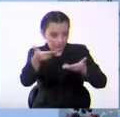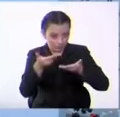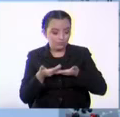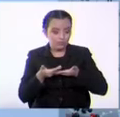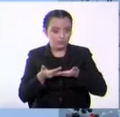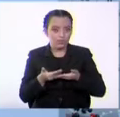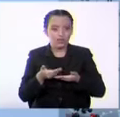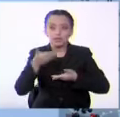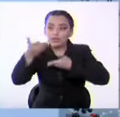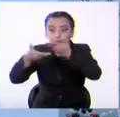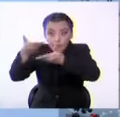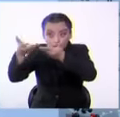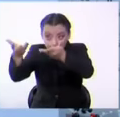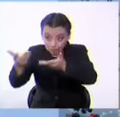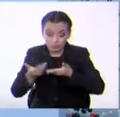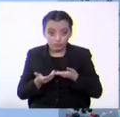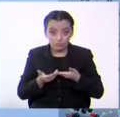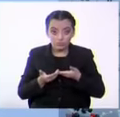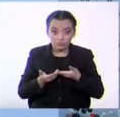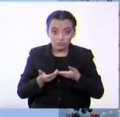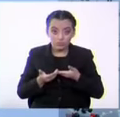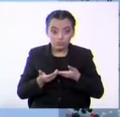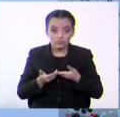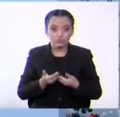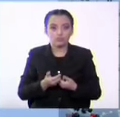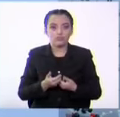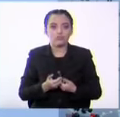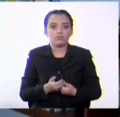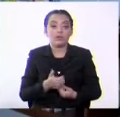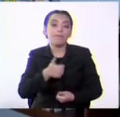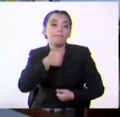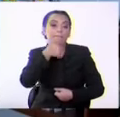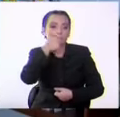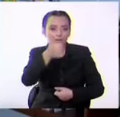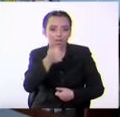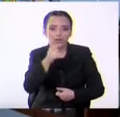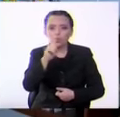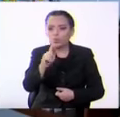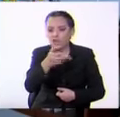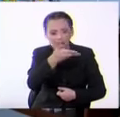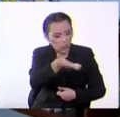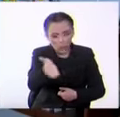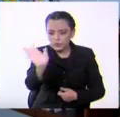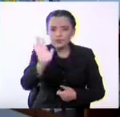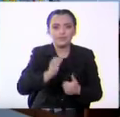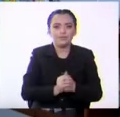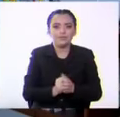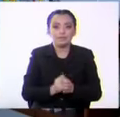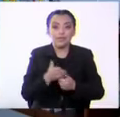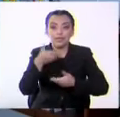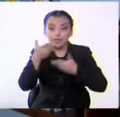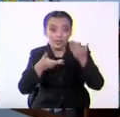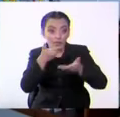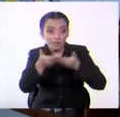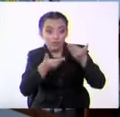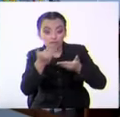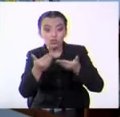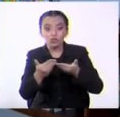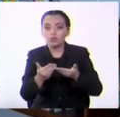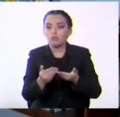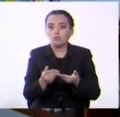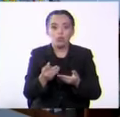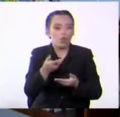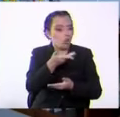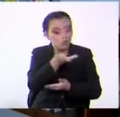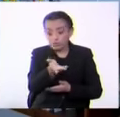el bien es una cuestión física, elaborada, mientras que un servicio es algo intangible, pero que también